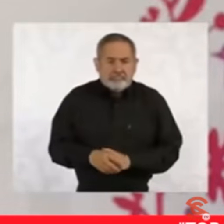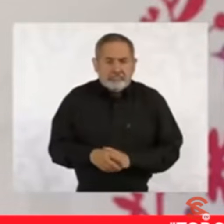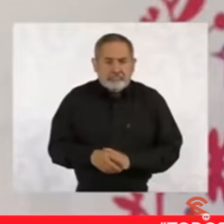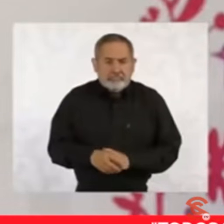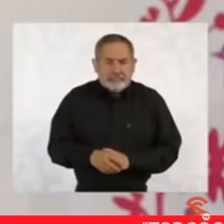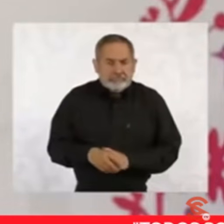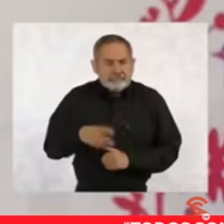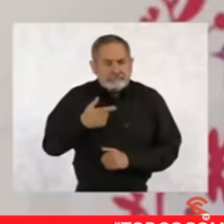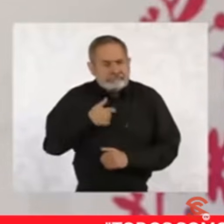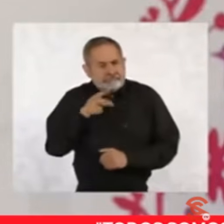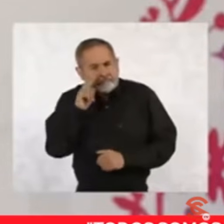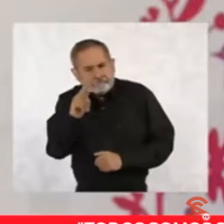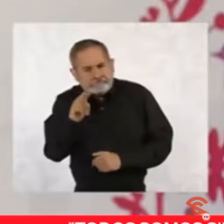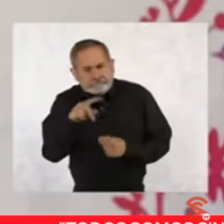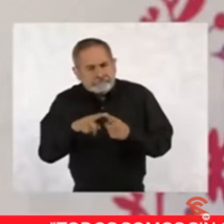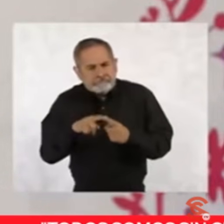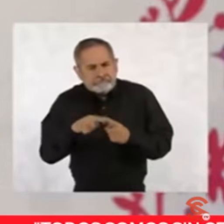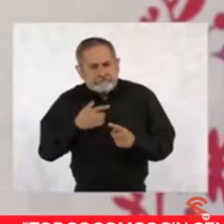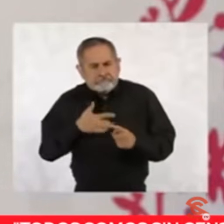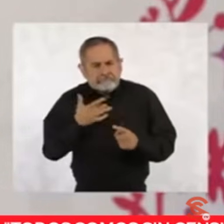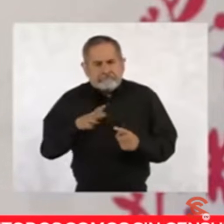No veo en ello ningún abuso de mi parte.